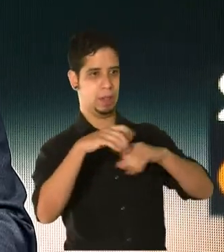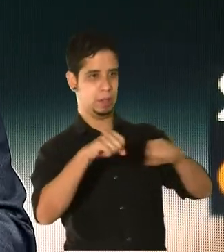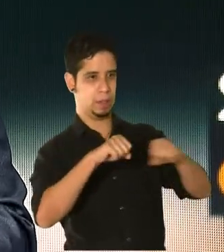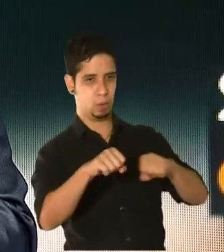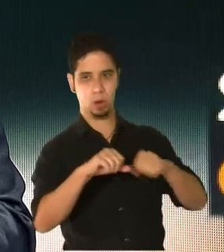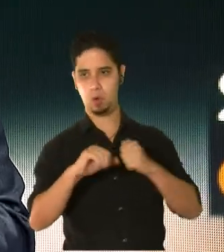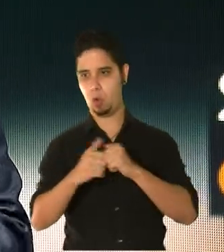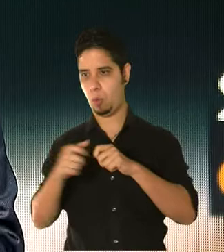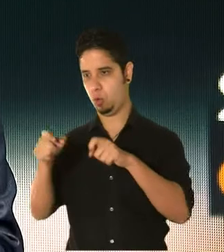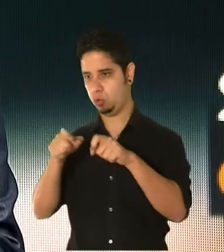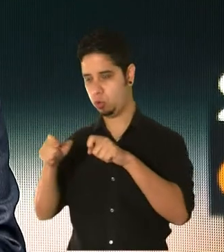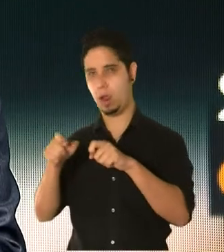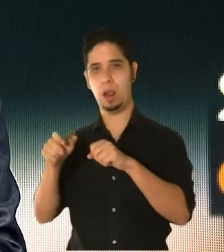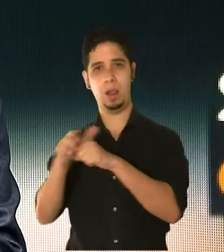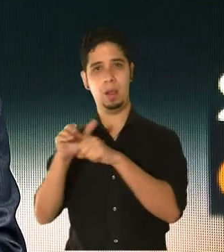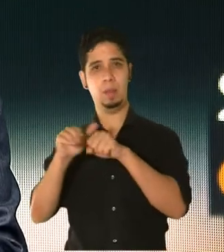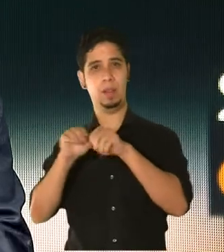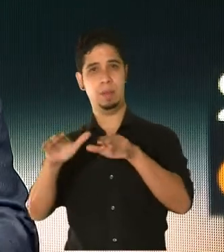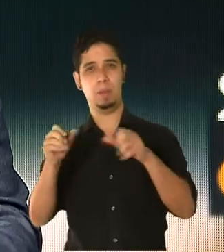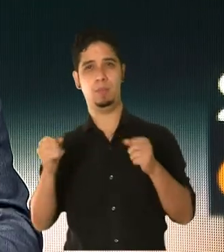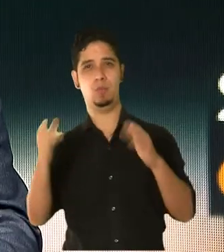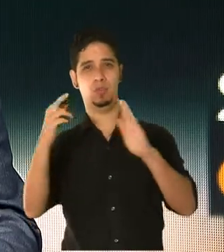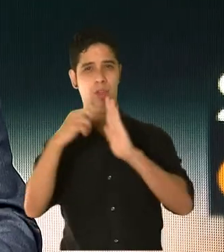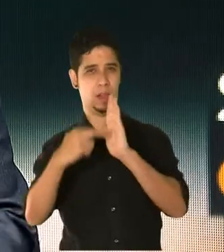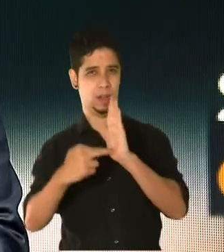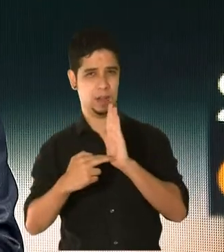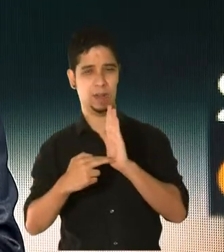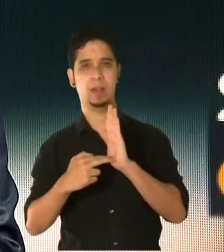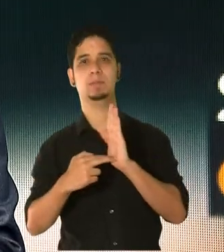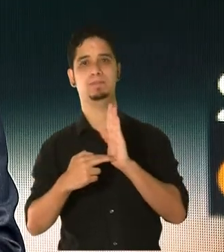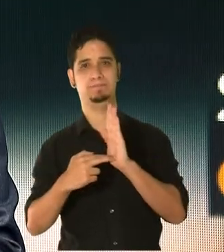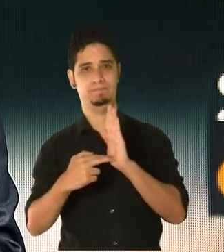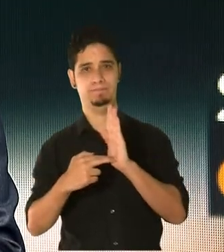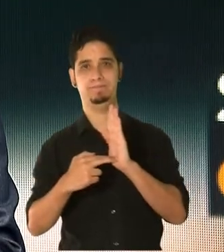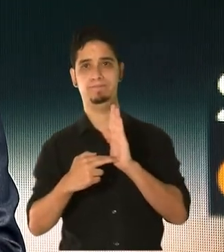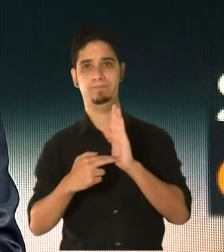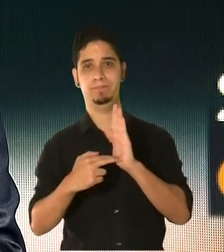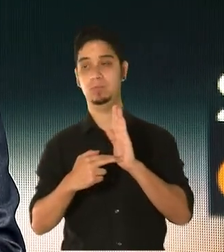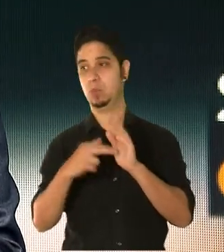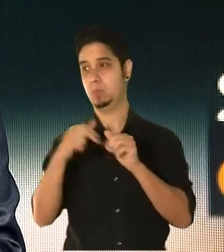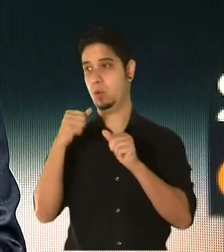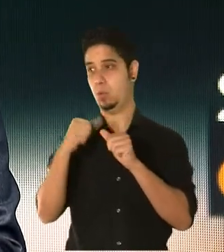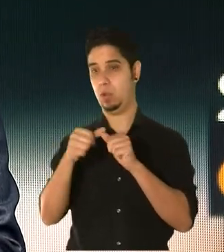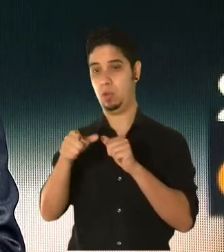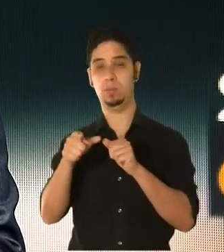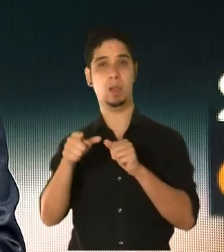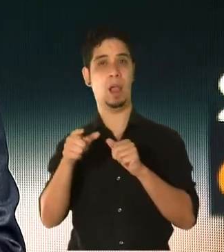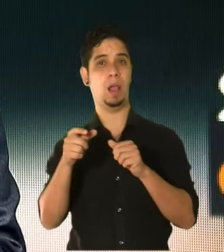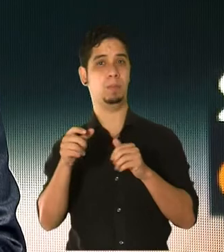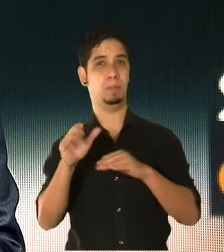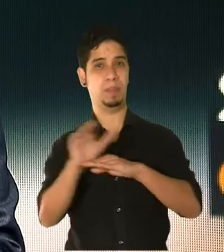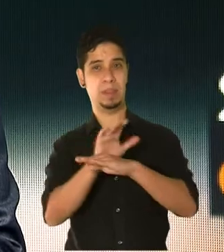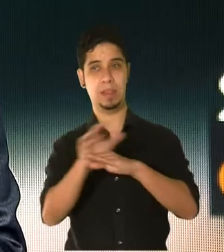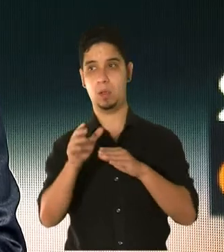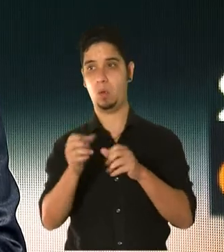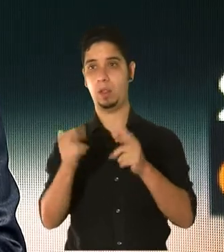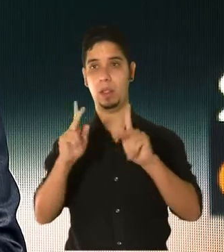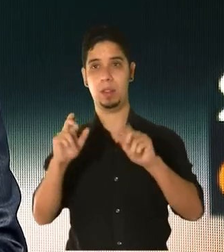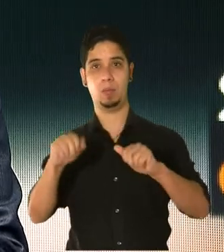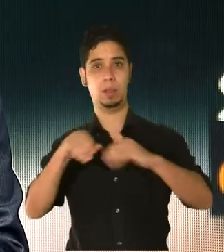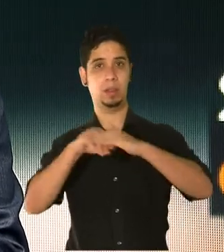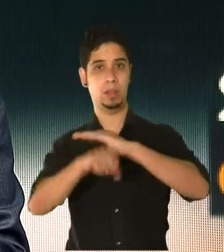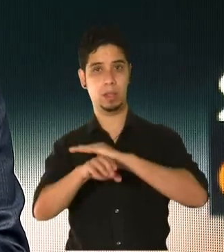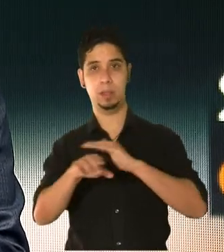un sinnúmero de restricciones en términos de capacidad y en cierto negocio en términos de un costo adicional que